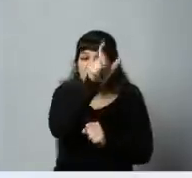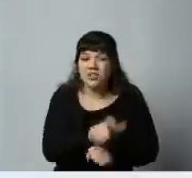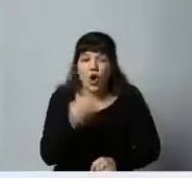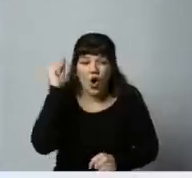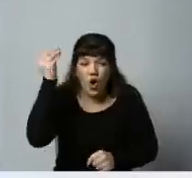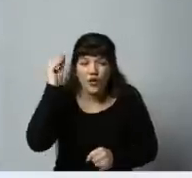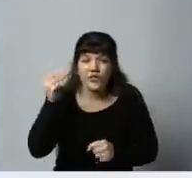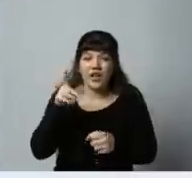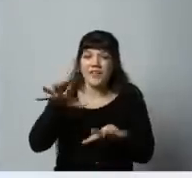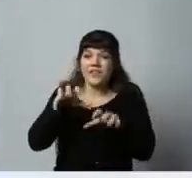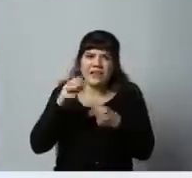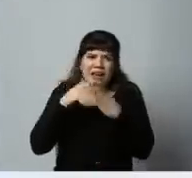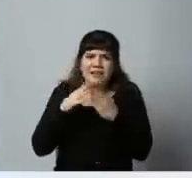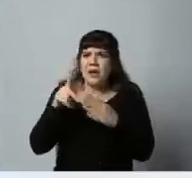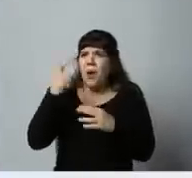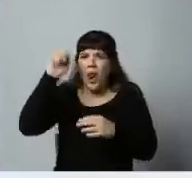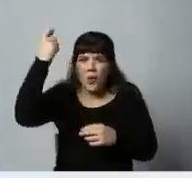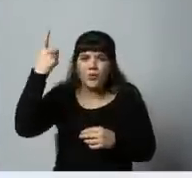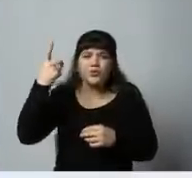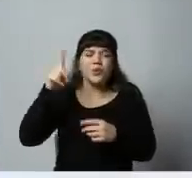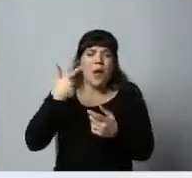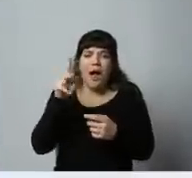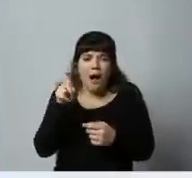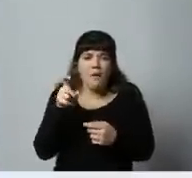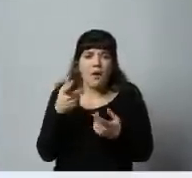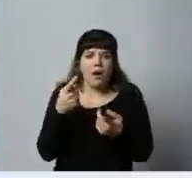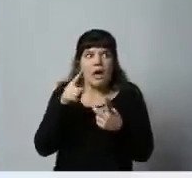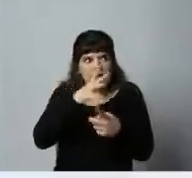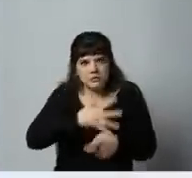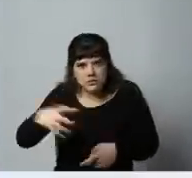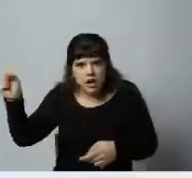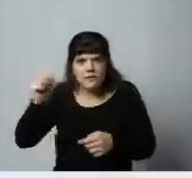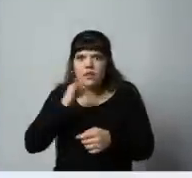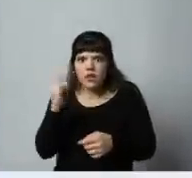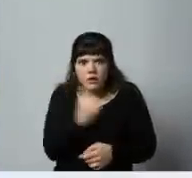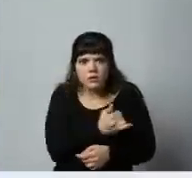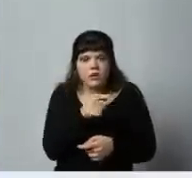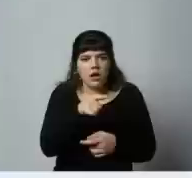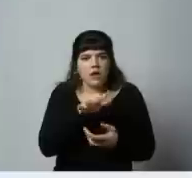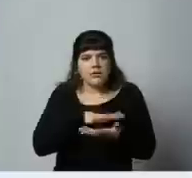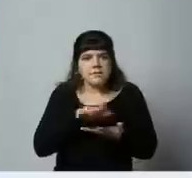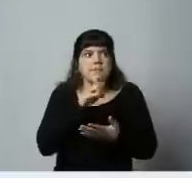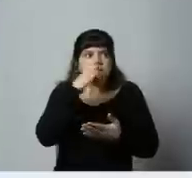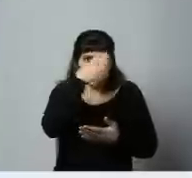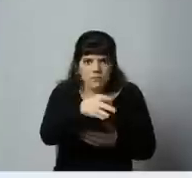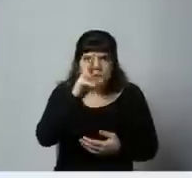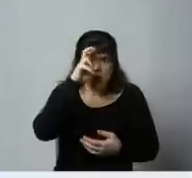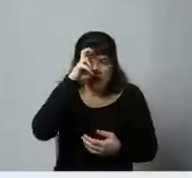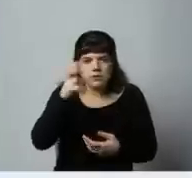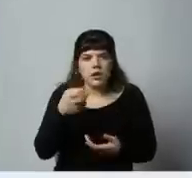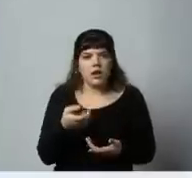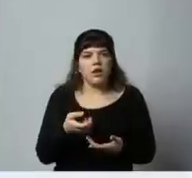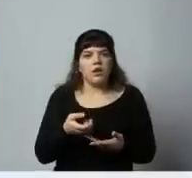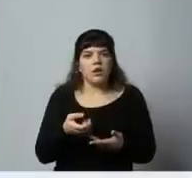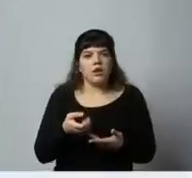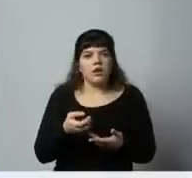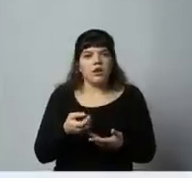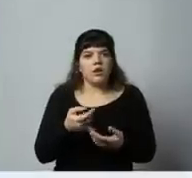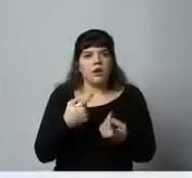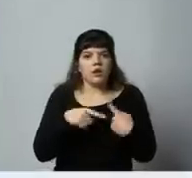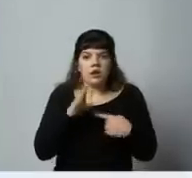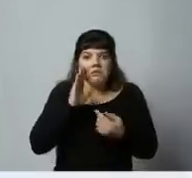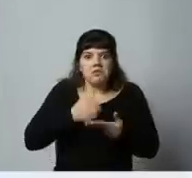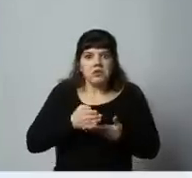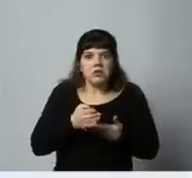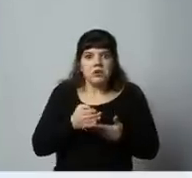años y ellos los llevan a hacer la denuncia y a atenderse al hospital de bella Unión y el chiquín